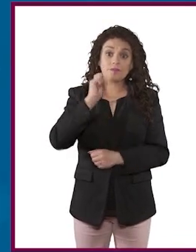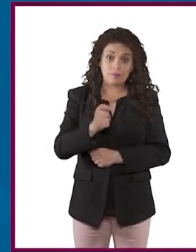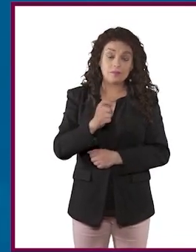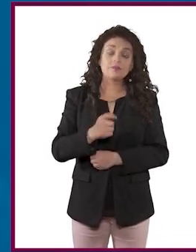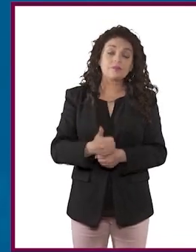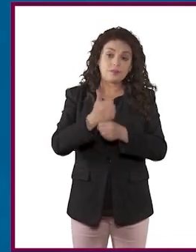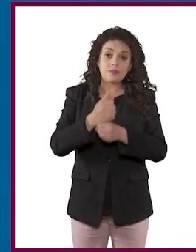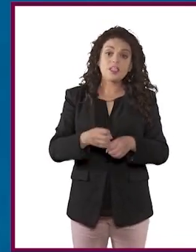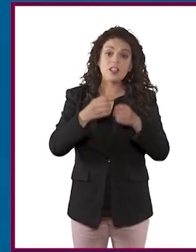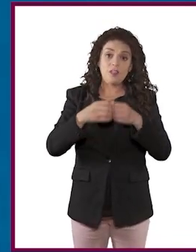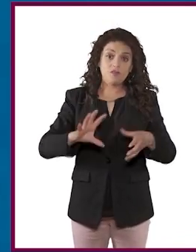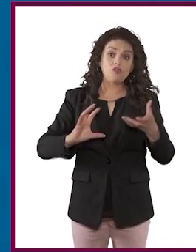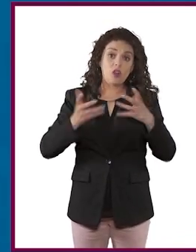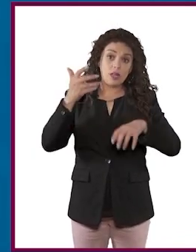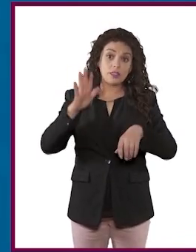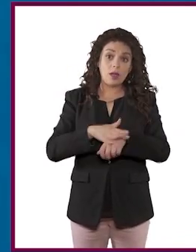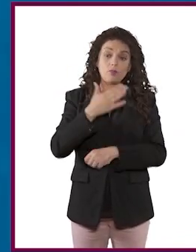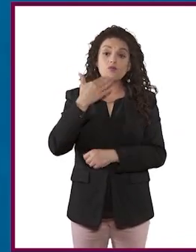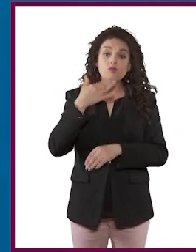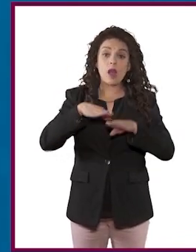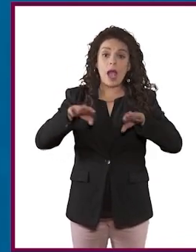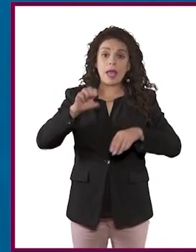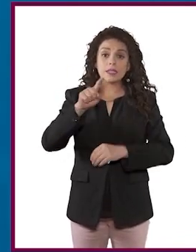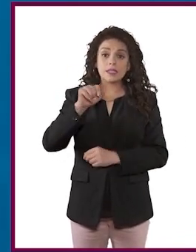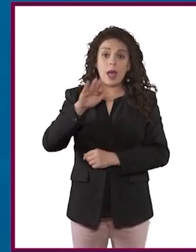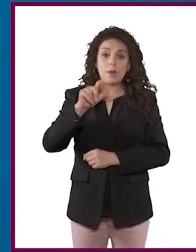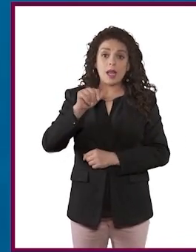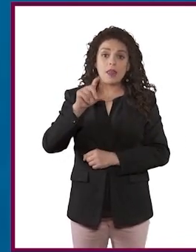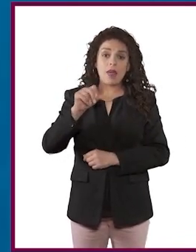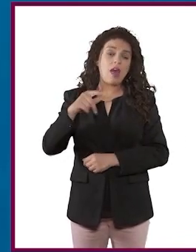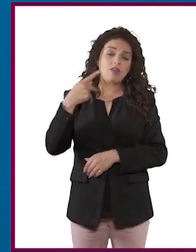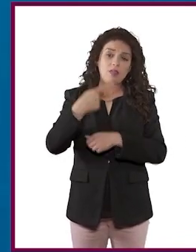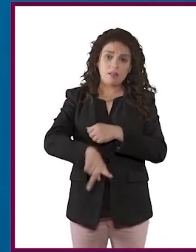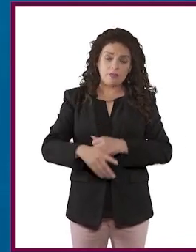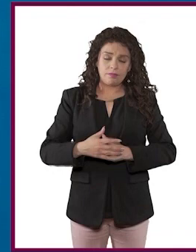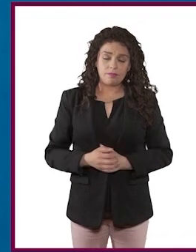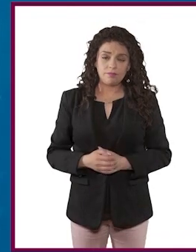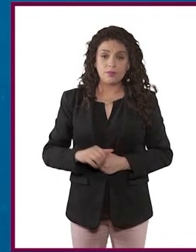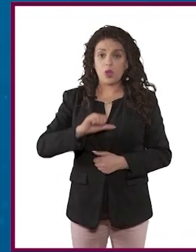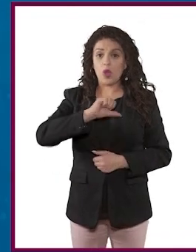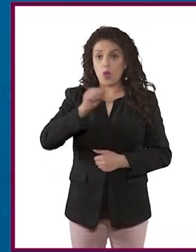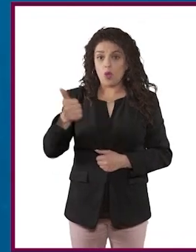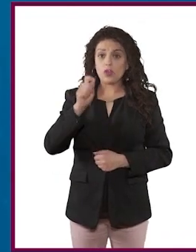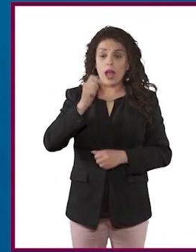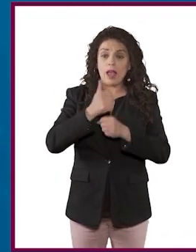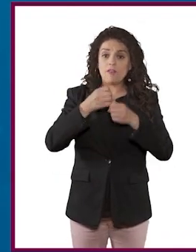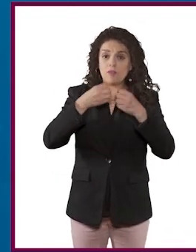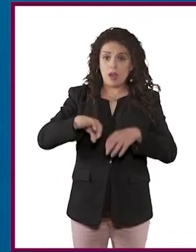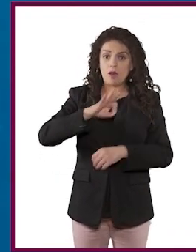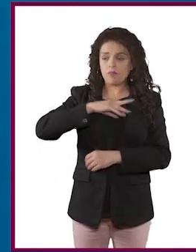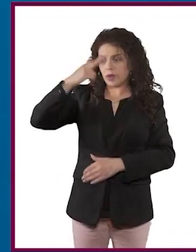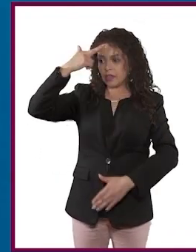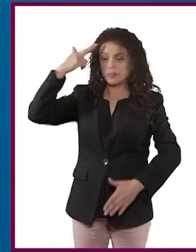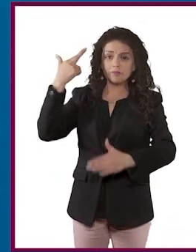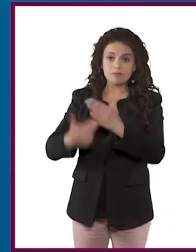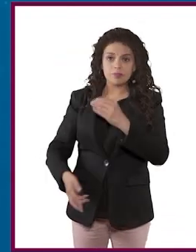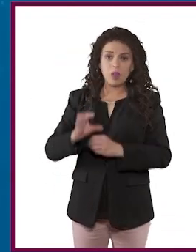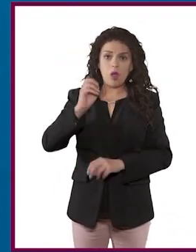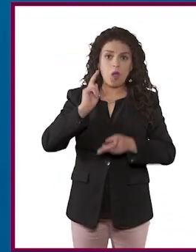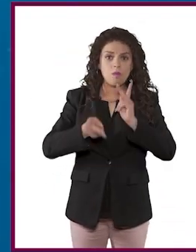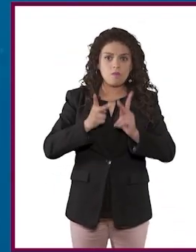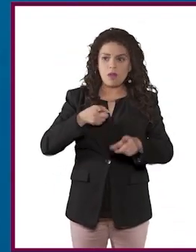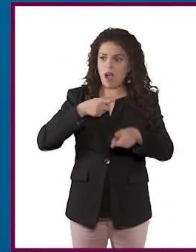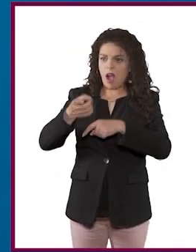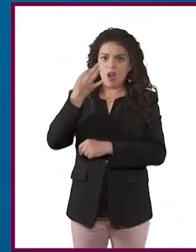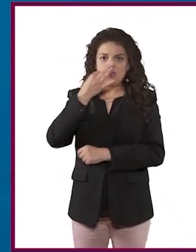tu estabilidad. En otros mecanismos, la violencia puede ejercerse con faltas de respeto, Conversaciones